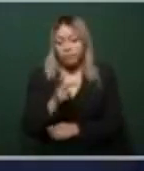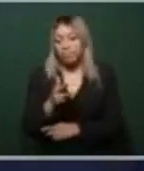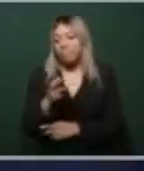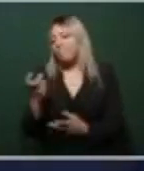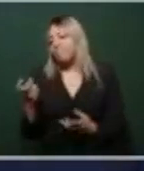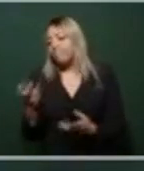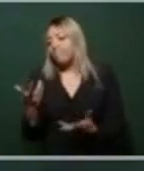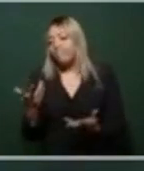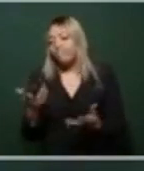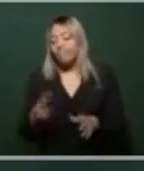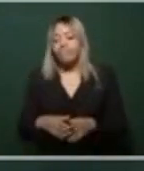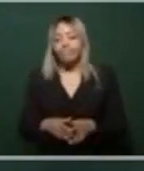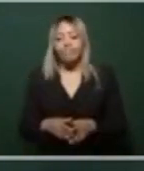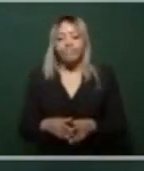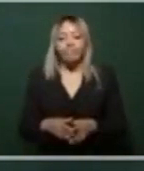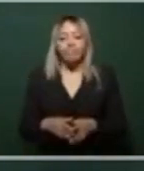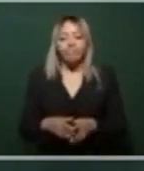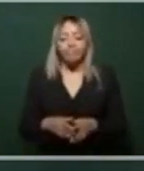Quedamos que